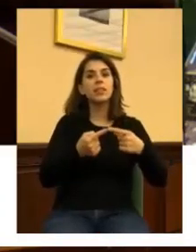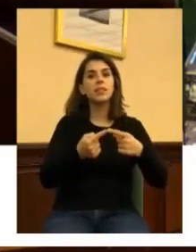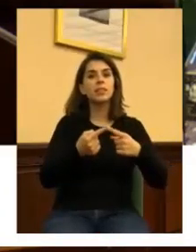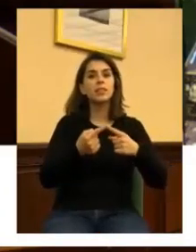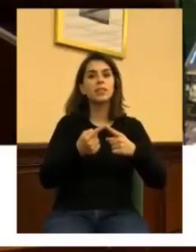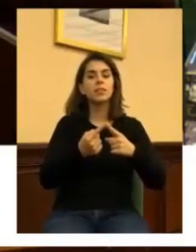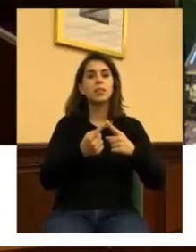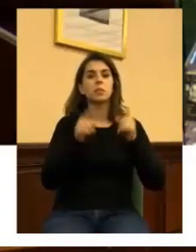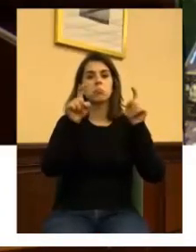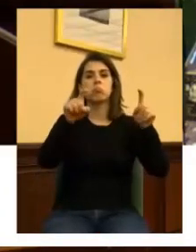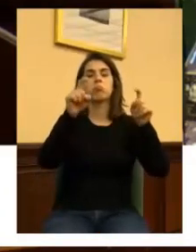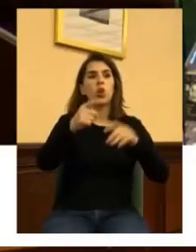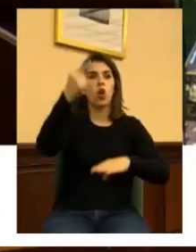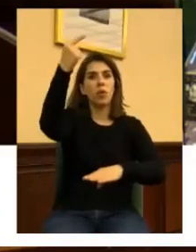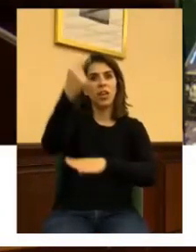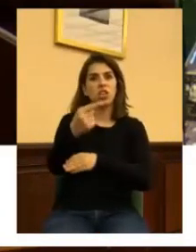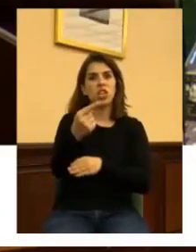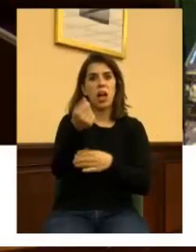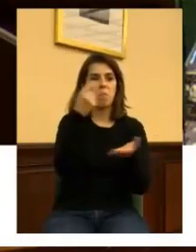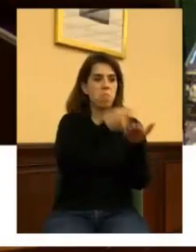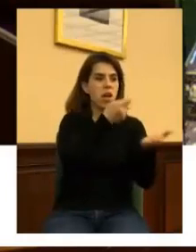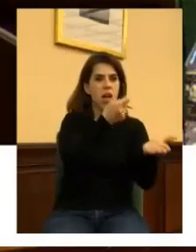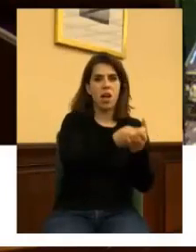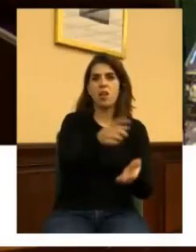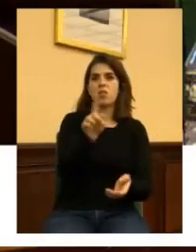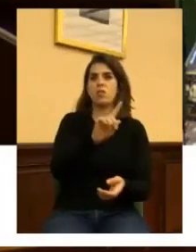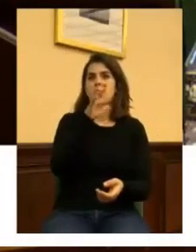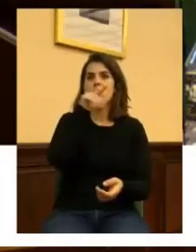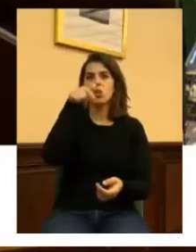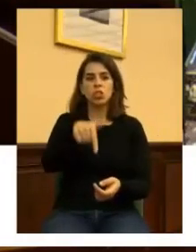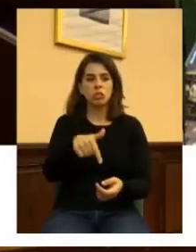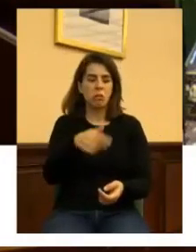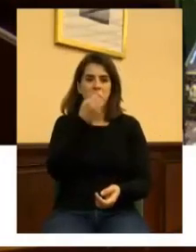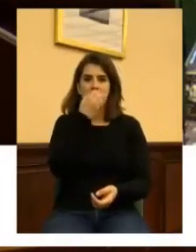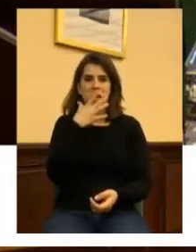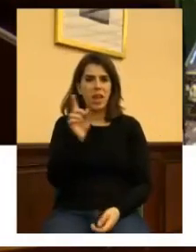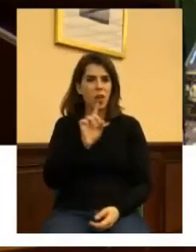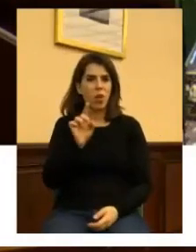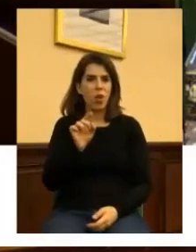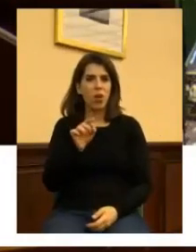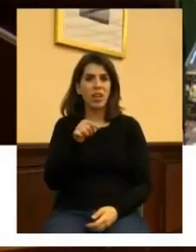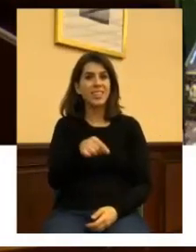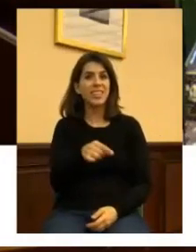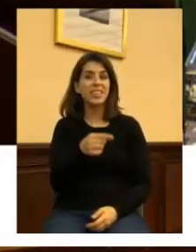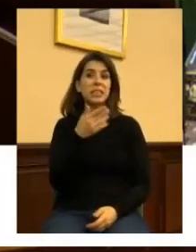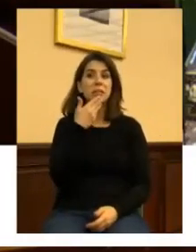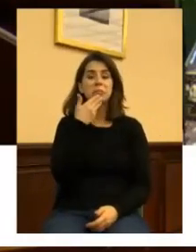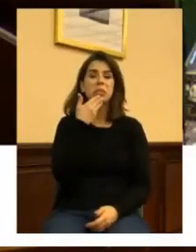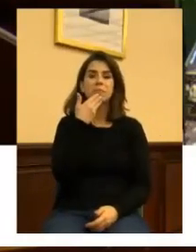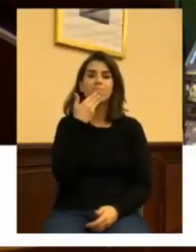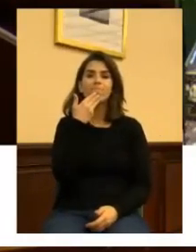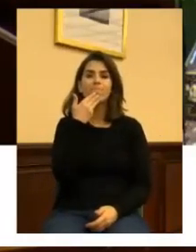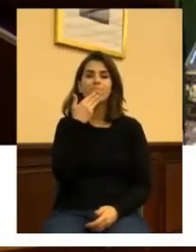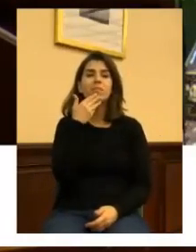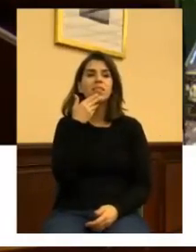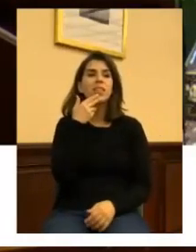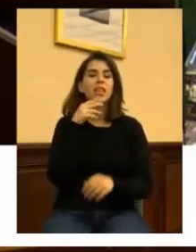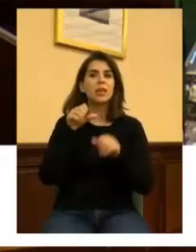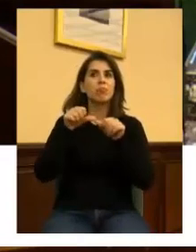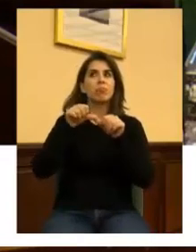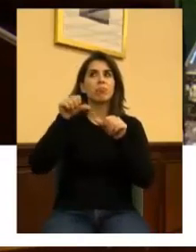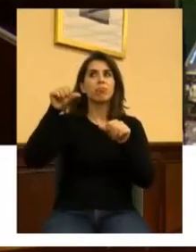enseñanzas obligatorias, porque esto es irregular y es algo a lo que se le ha hecho la vista gorda a lo largo del